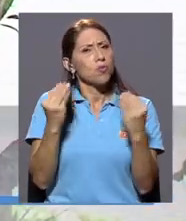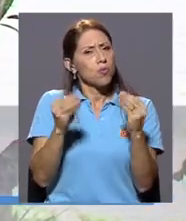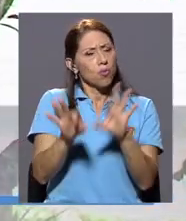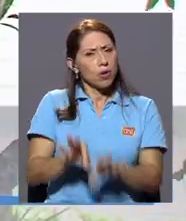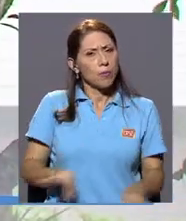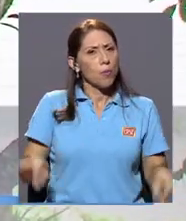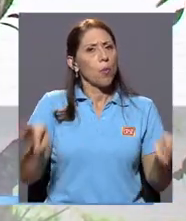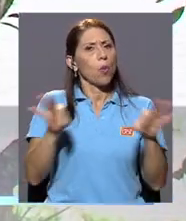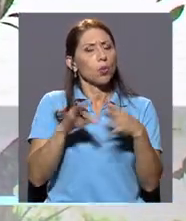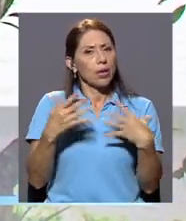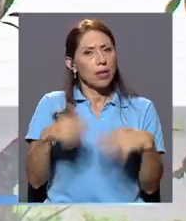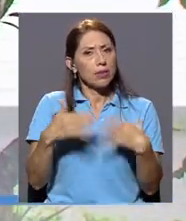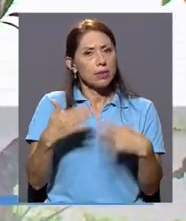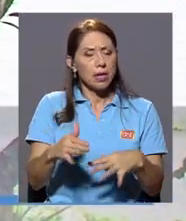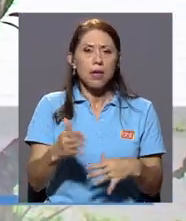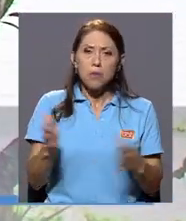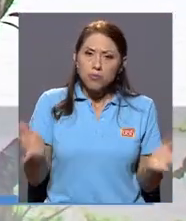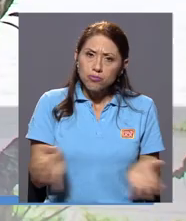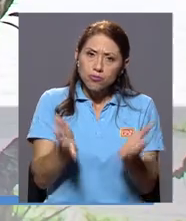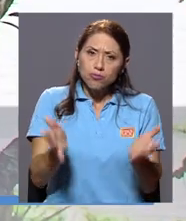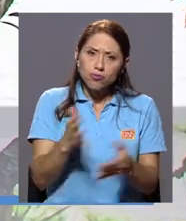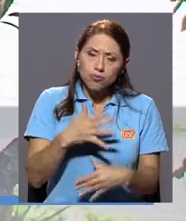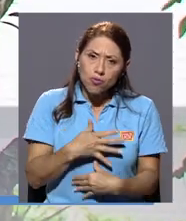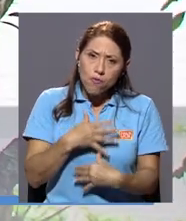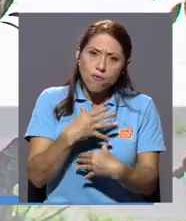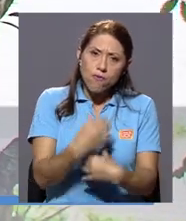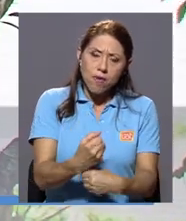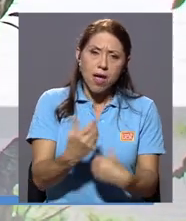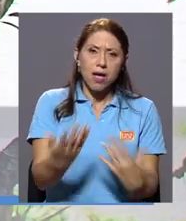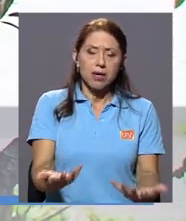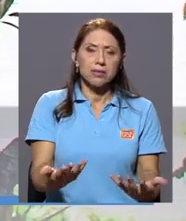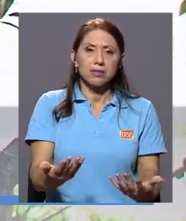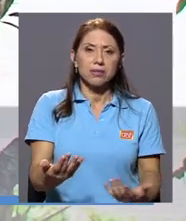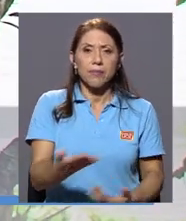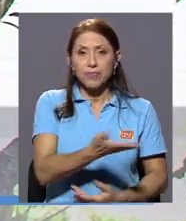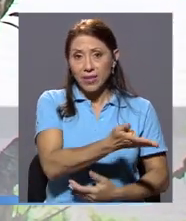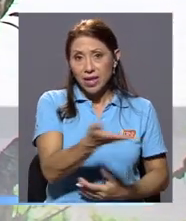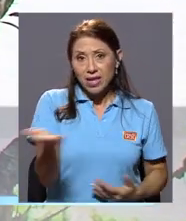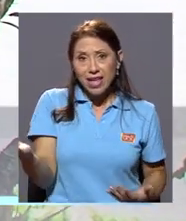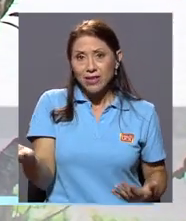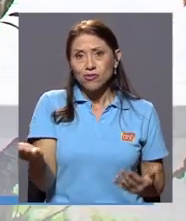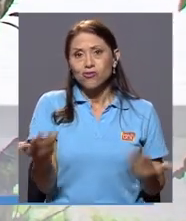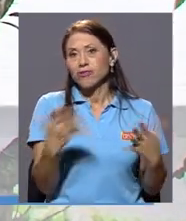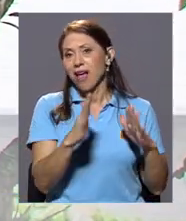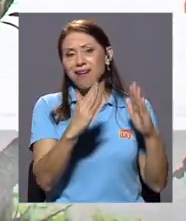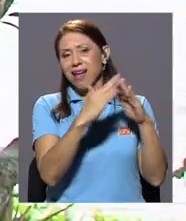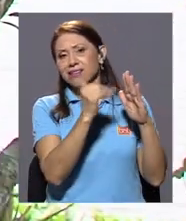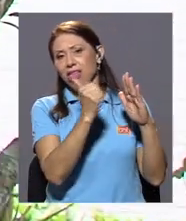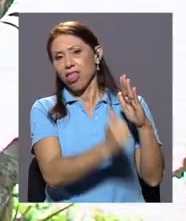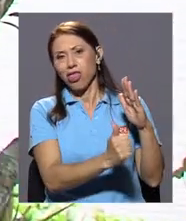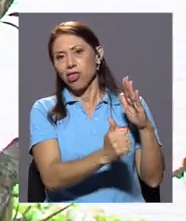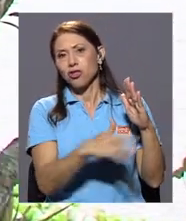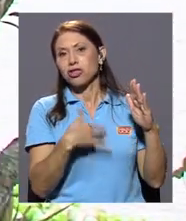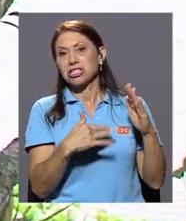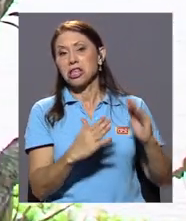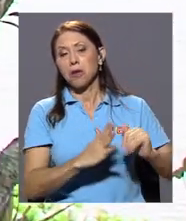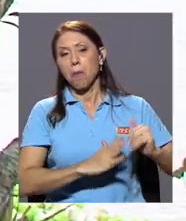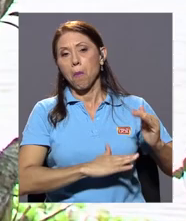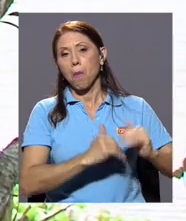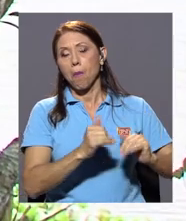ellos porque fomentamos la confianza. El simple hecho de sacarlos de su casa, de su zona de